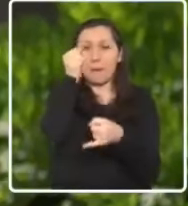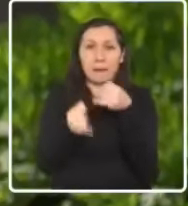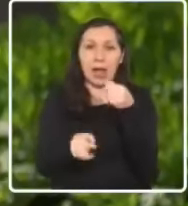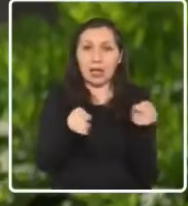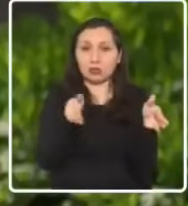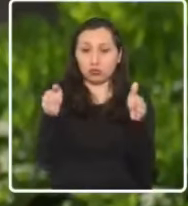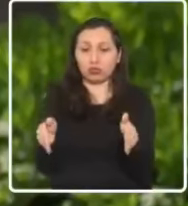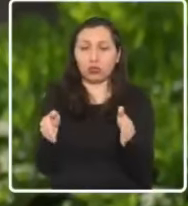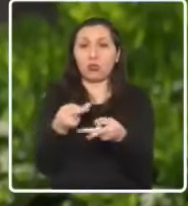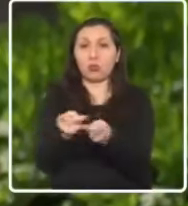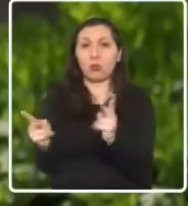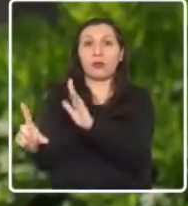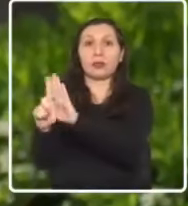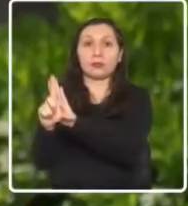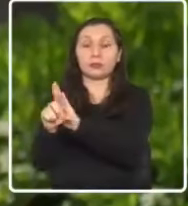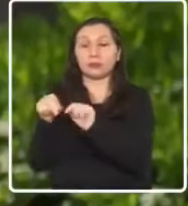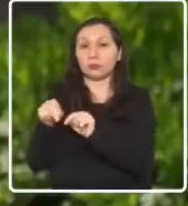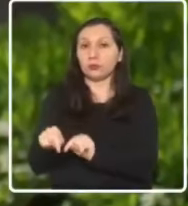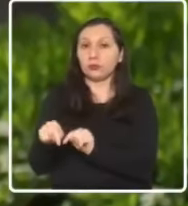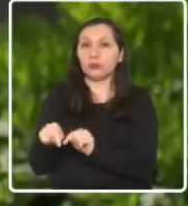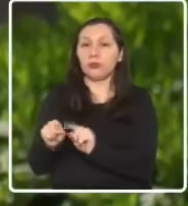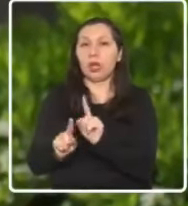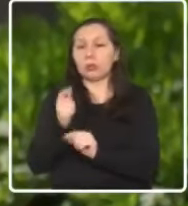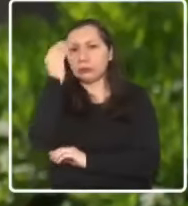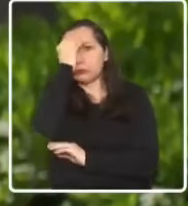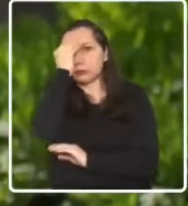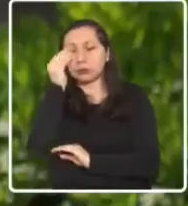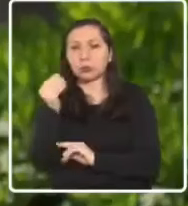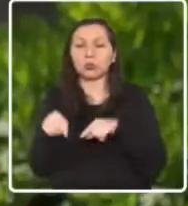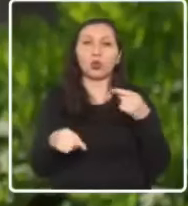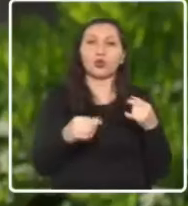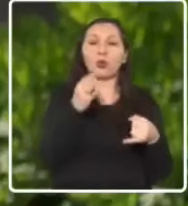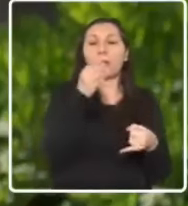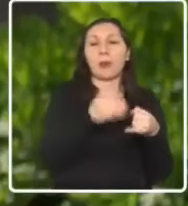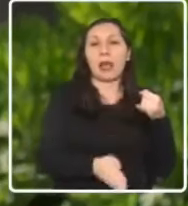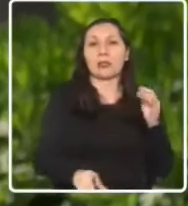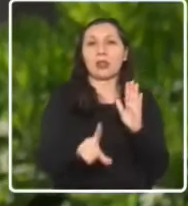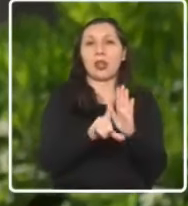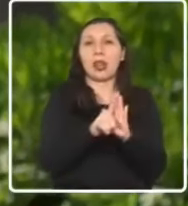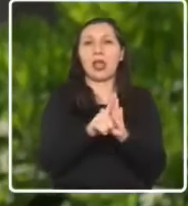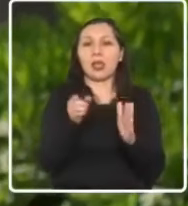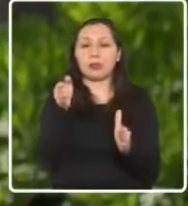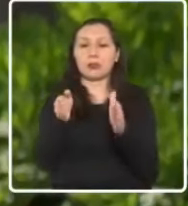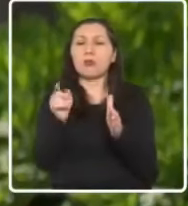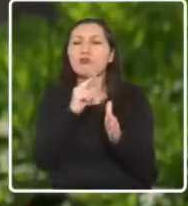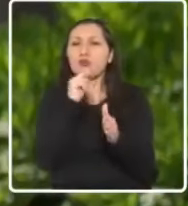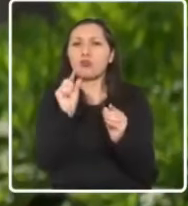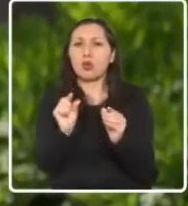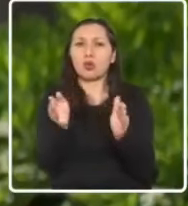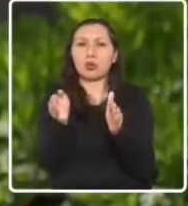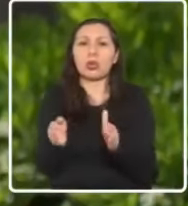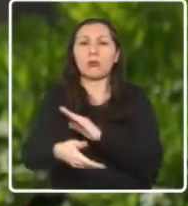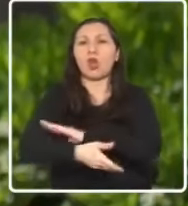se publica la ley, o sea, el día de hoy, versus los plazos que fijó la ley, está quedando una ventana muy pequeña para este tema